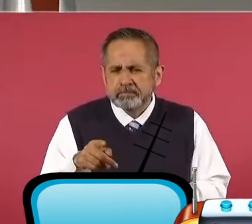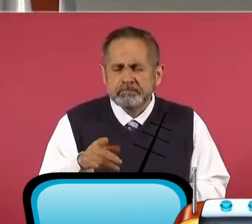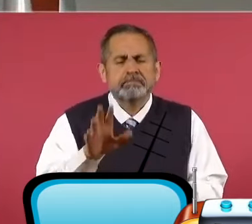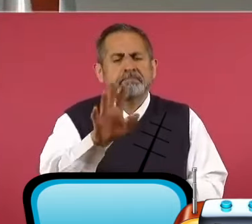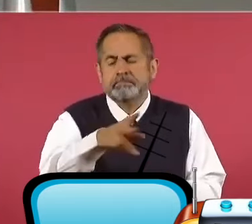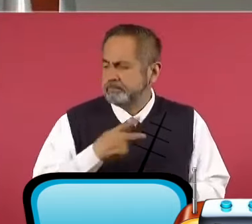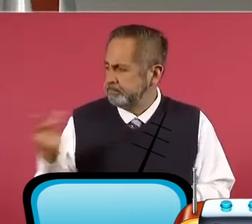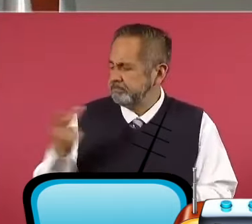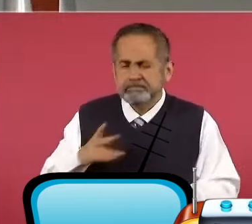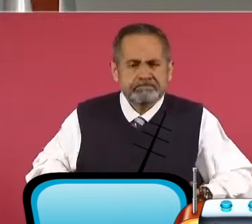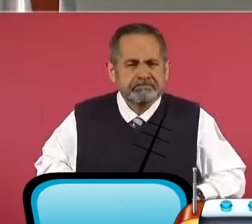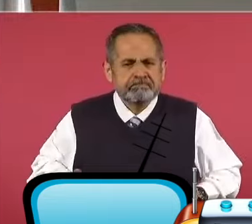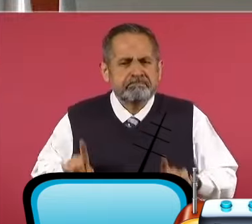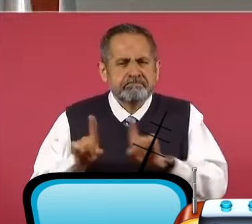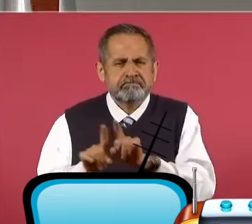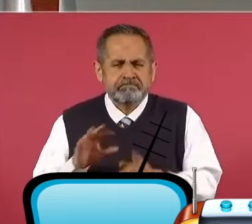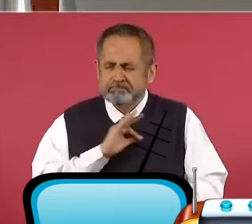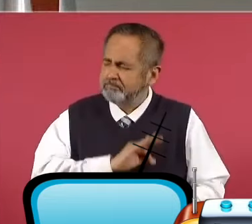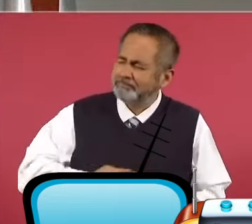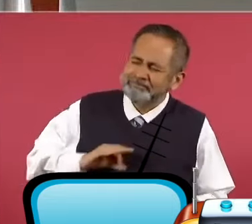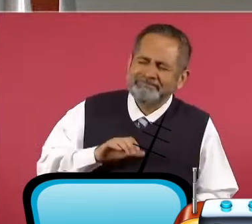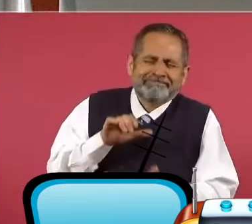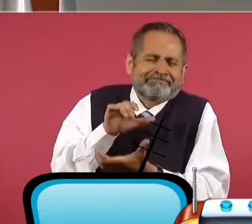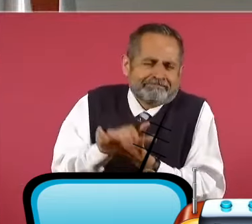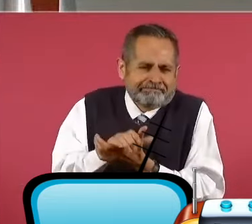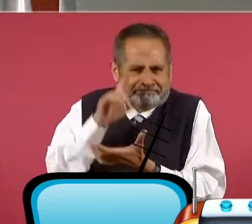Nosotros somos una pareja, creo que felizmente casada.